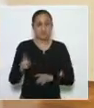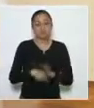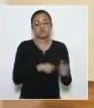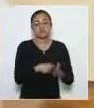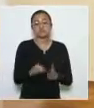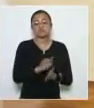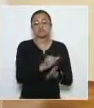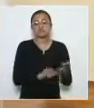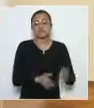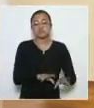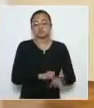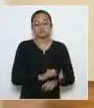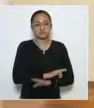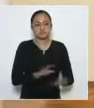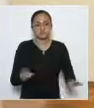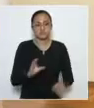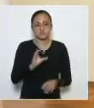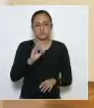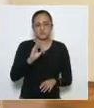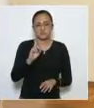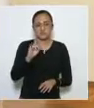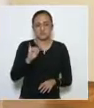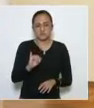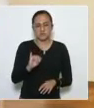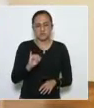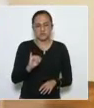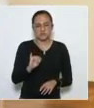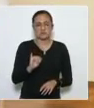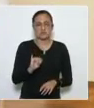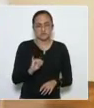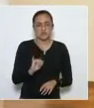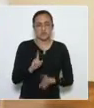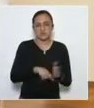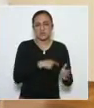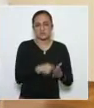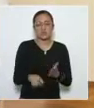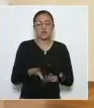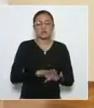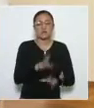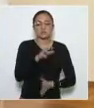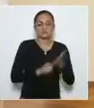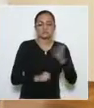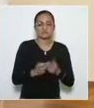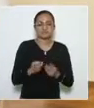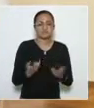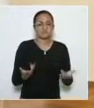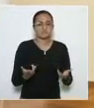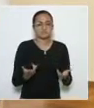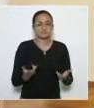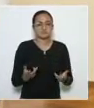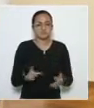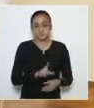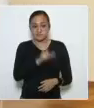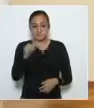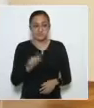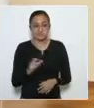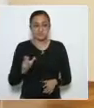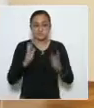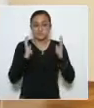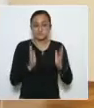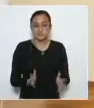factura. Los CDIs, ¿verdad? Cancelan. ¿Y después qué hacen cuando ya